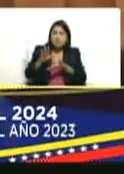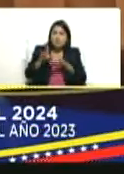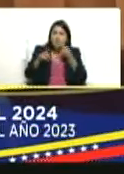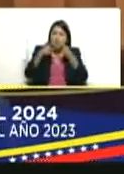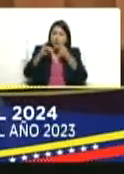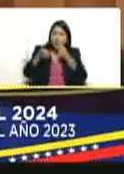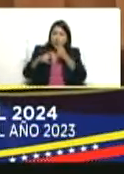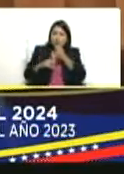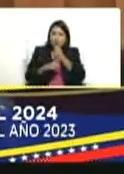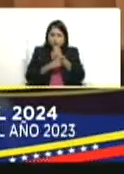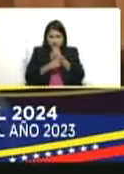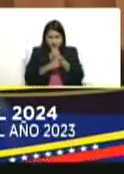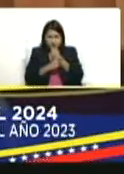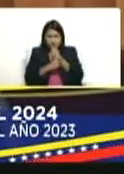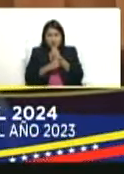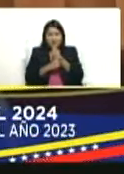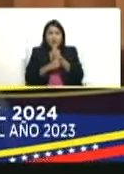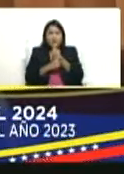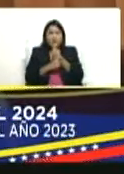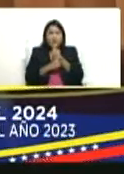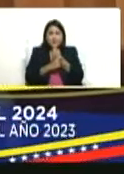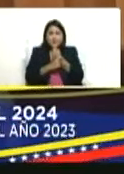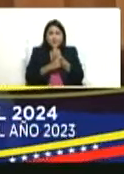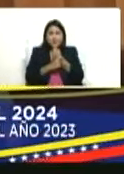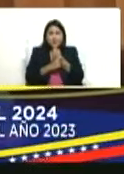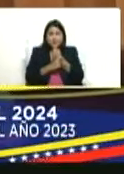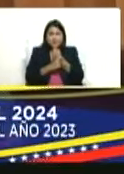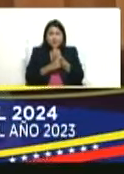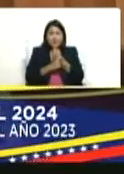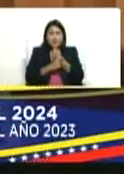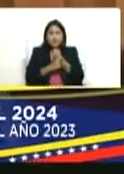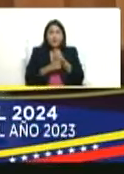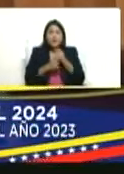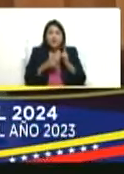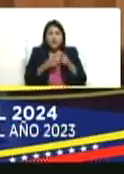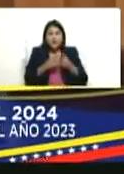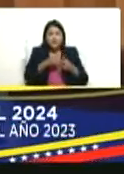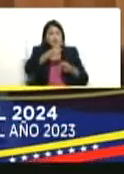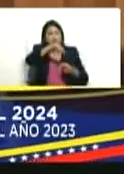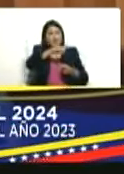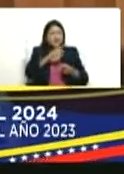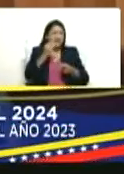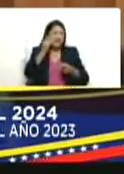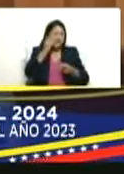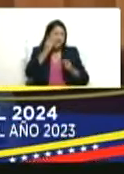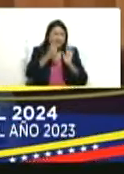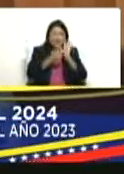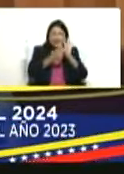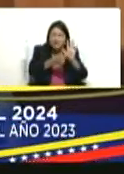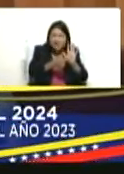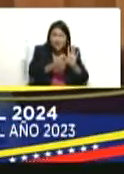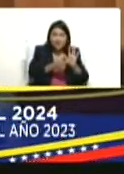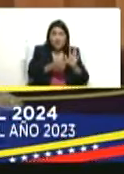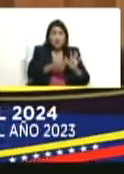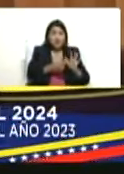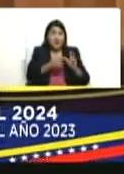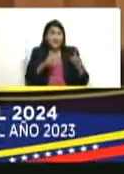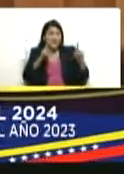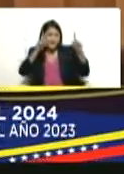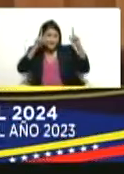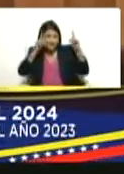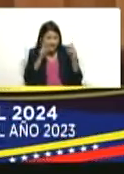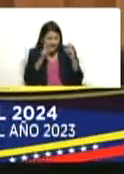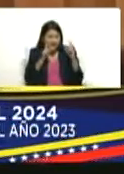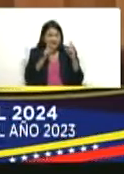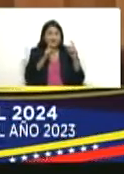político. Y hoy podemos decir a todos los ridículos y a las ridículas que se tomaron el foto, que